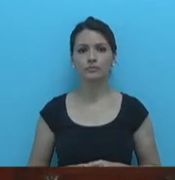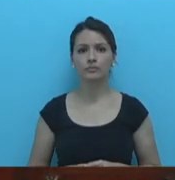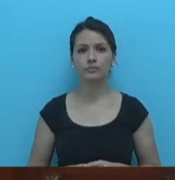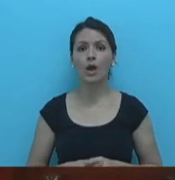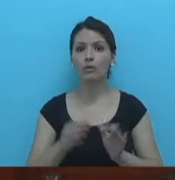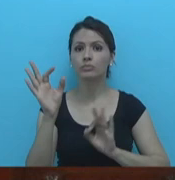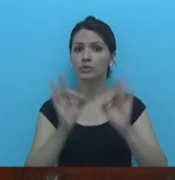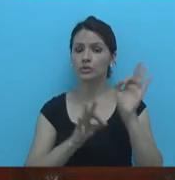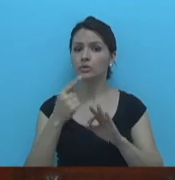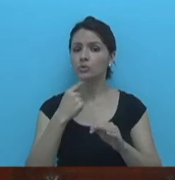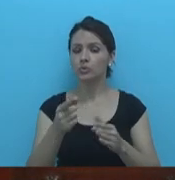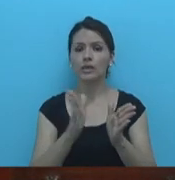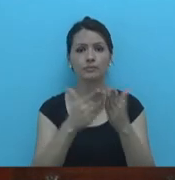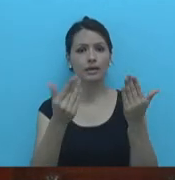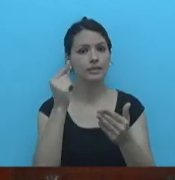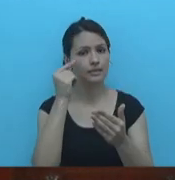Proyecto de resolución, expediente